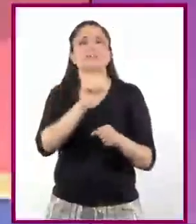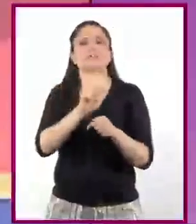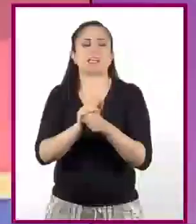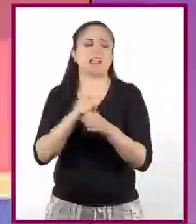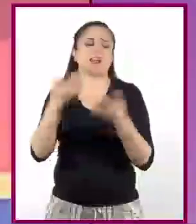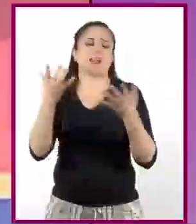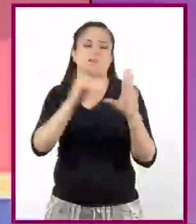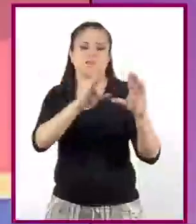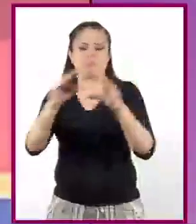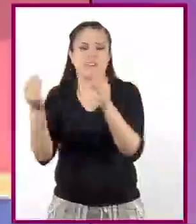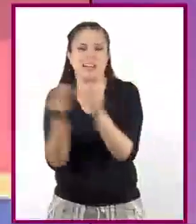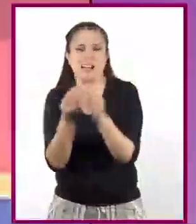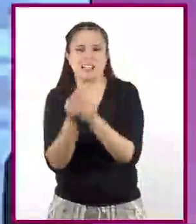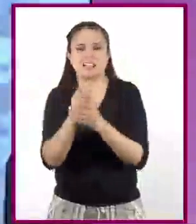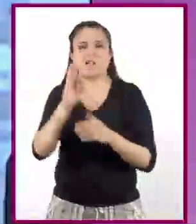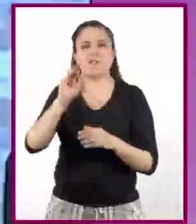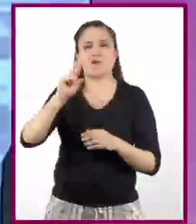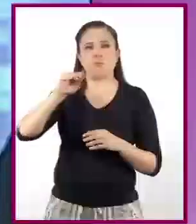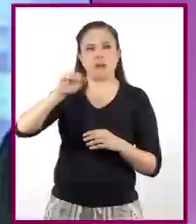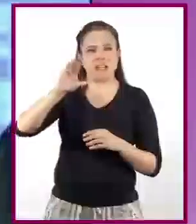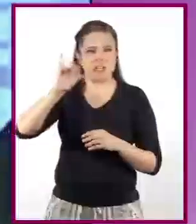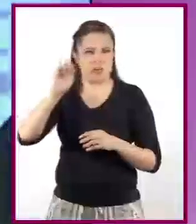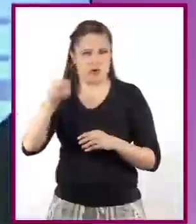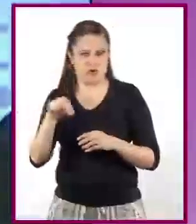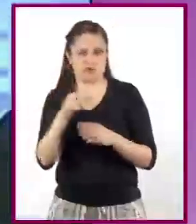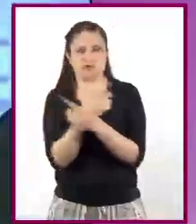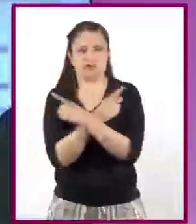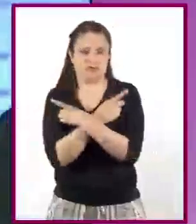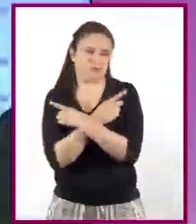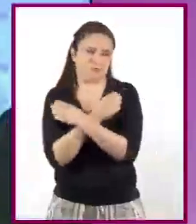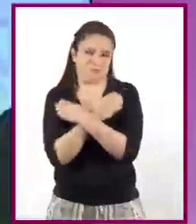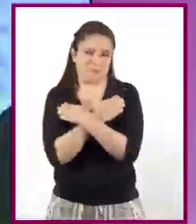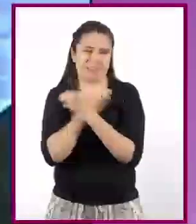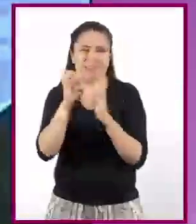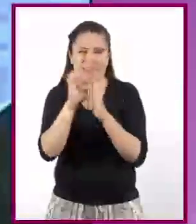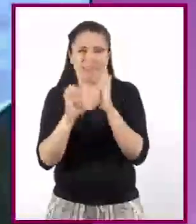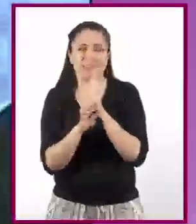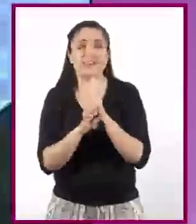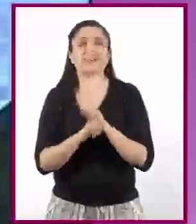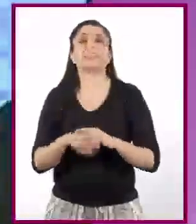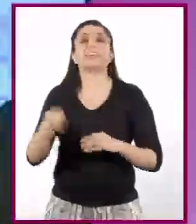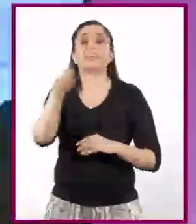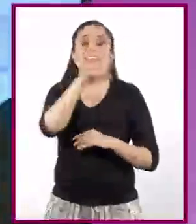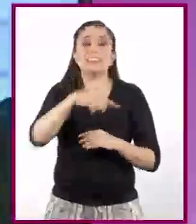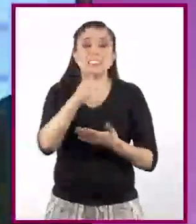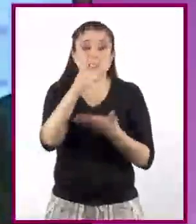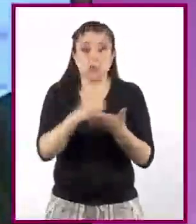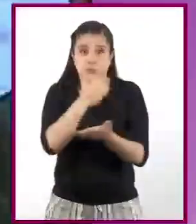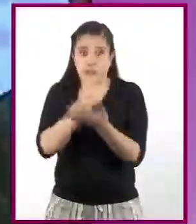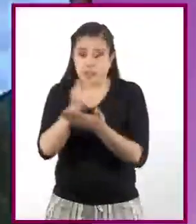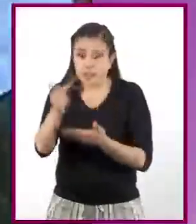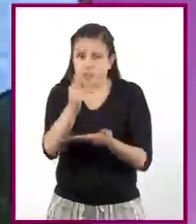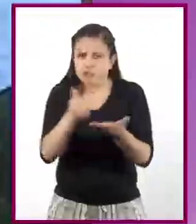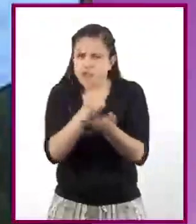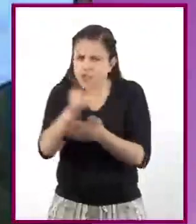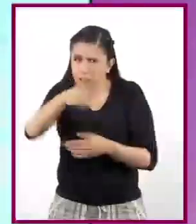formación cívica y ética. Esta pregunta va para los jóvenes. ¿Ustedes son ciudadanos? ¿Por